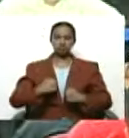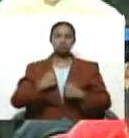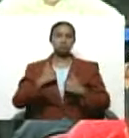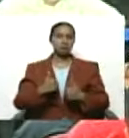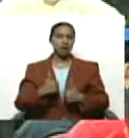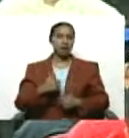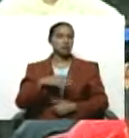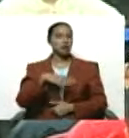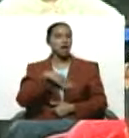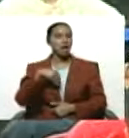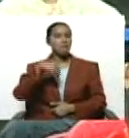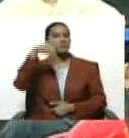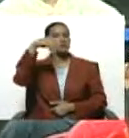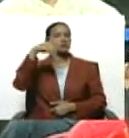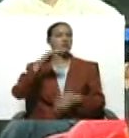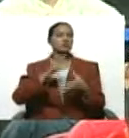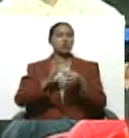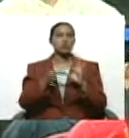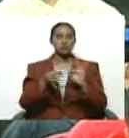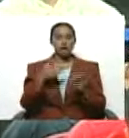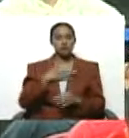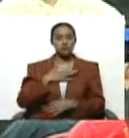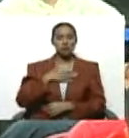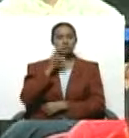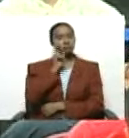que uno observa en este momento,